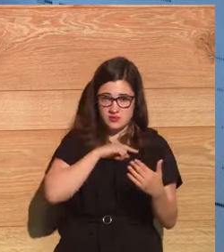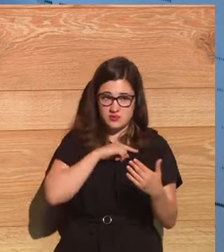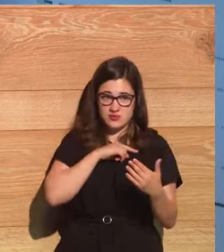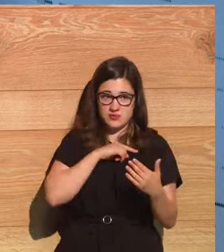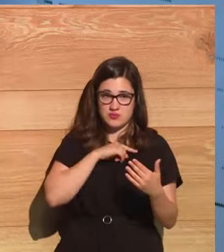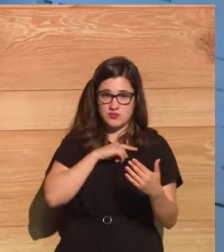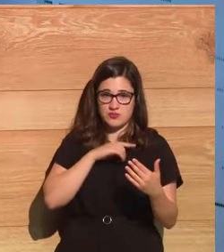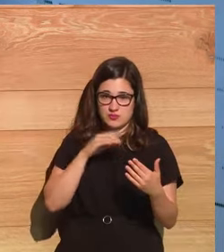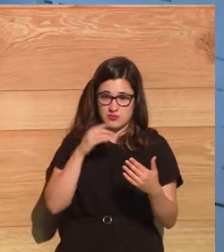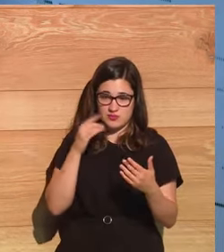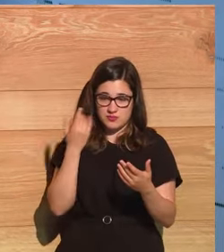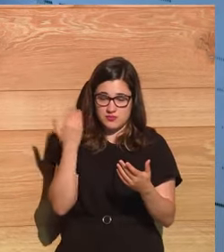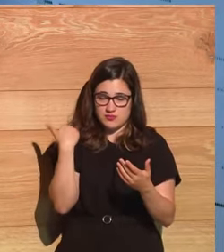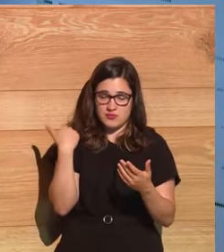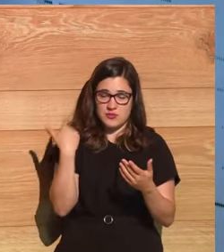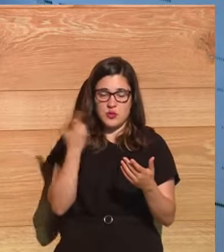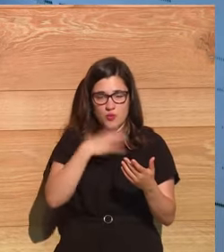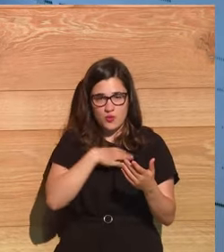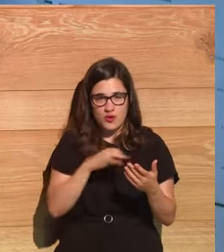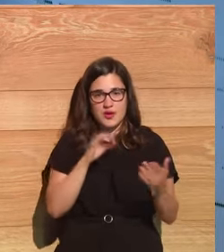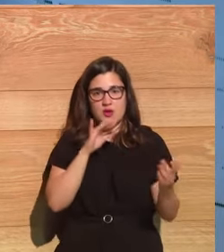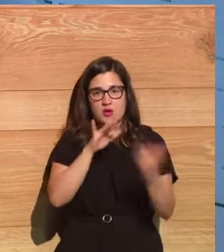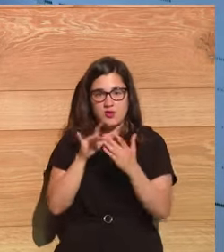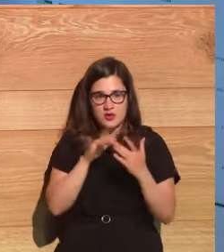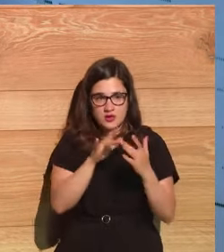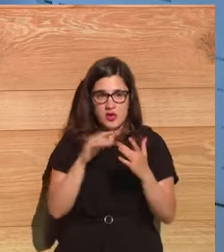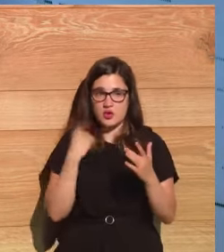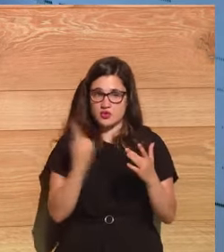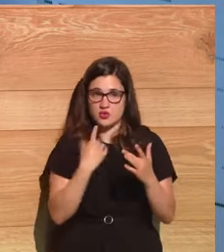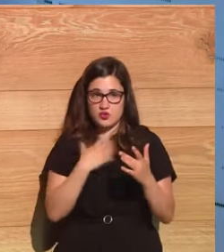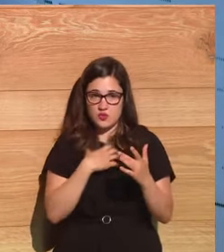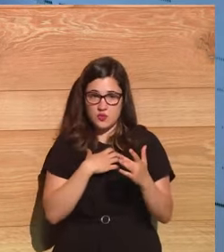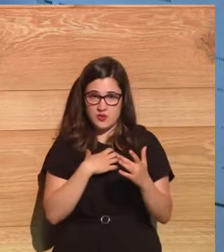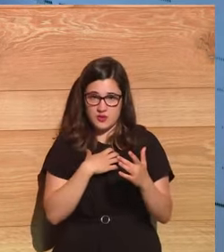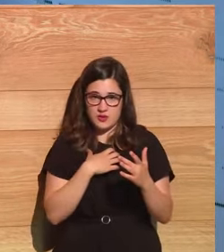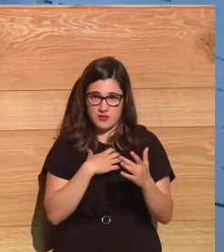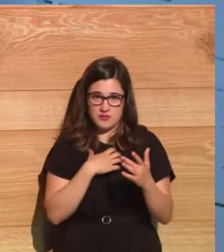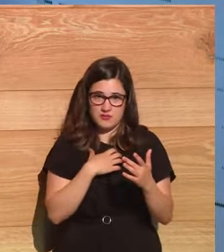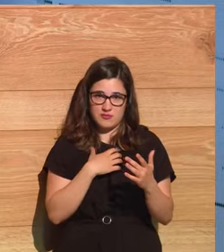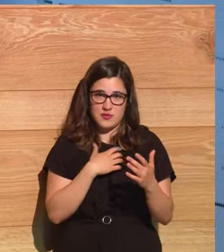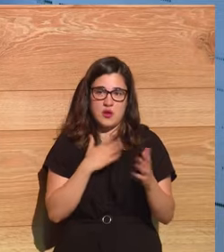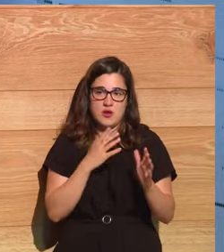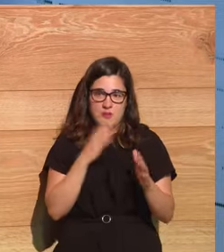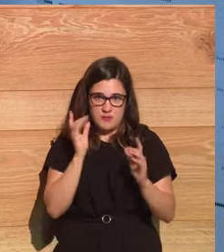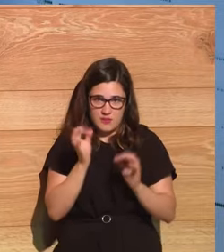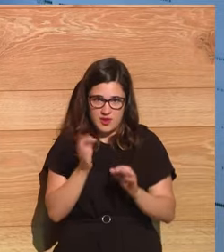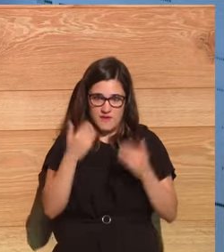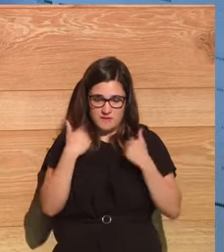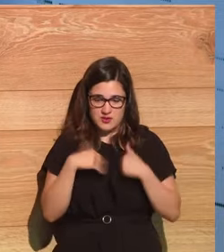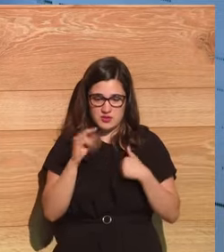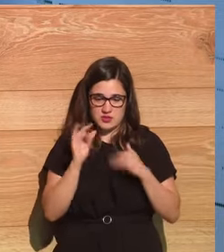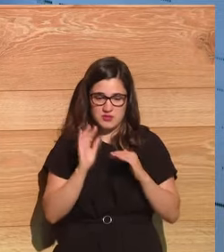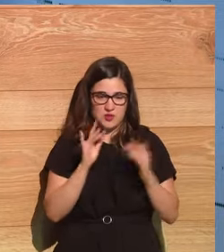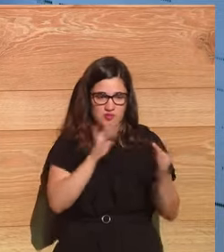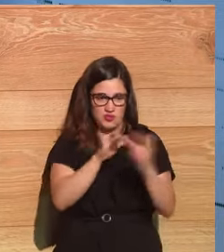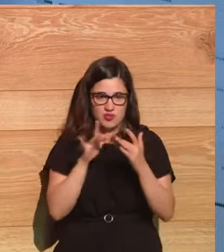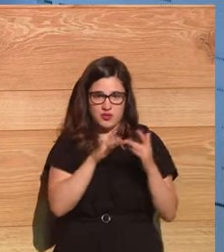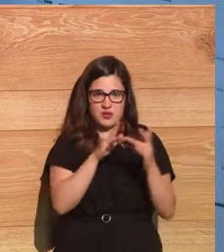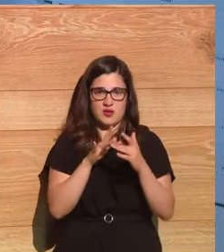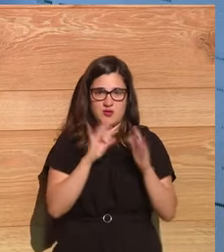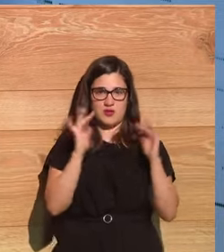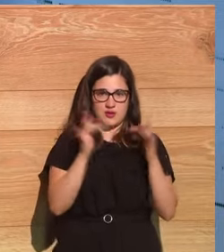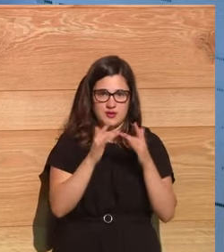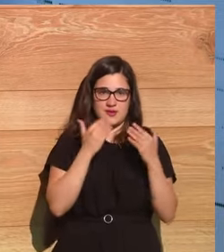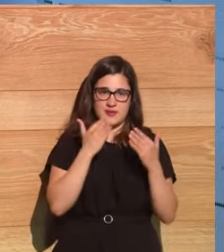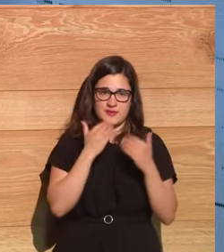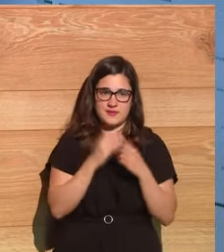hace que tengamos la posibilidad de no estar solos, aunque lo estemos físicamente. ¿Qué pasa? El problema es cuando entramos en esas dinámicas en las que creemos